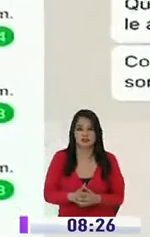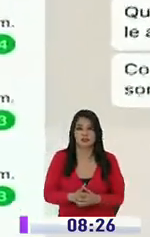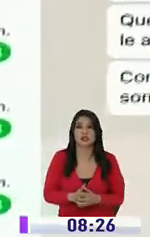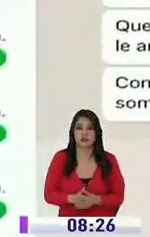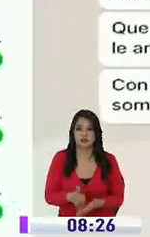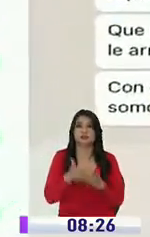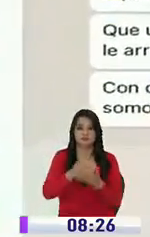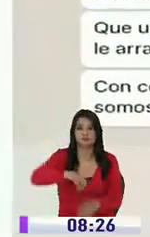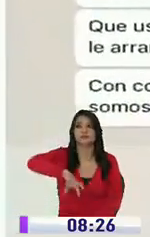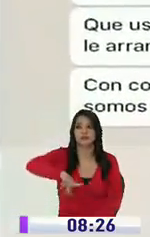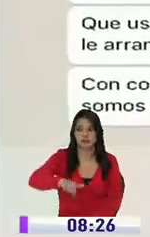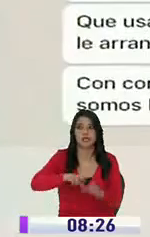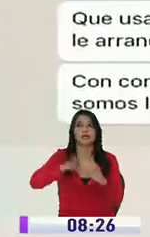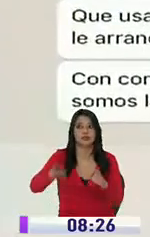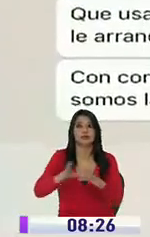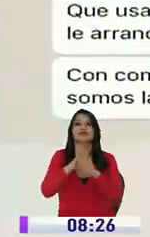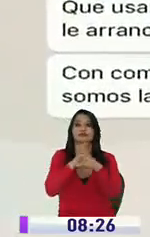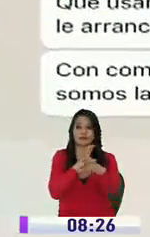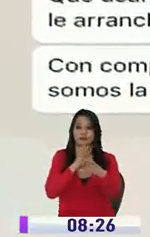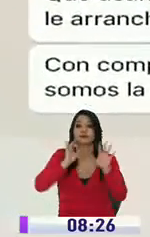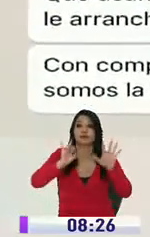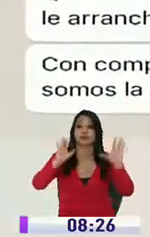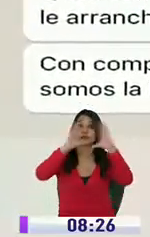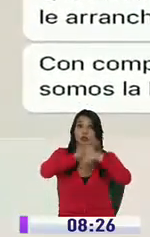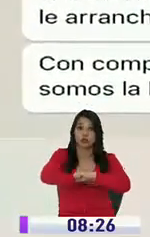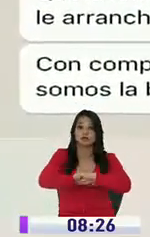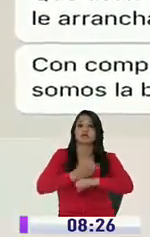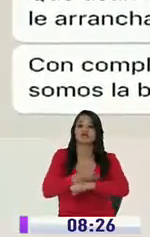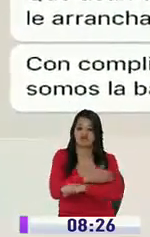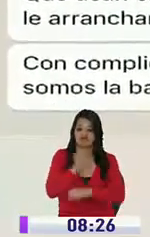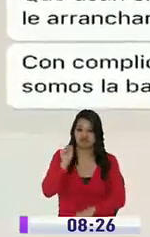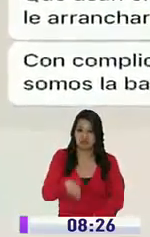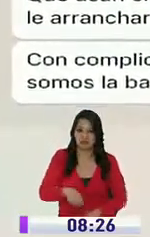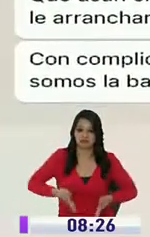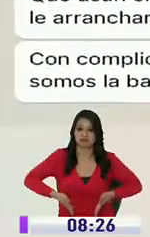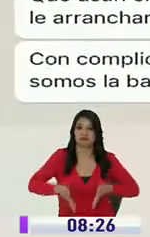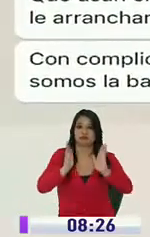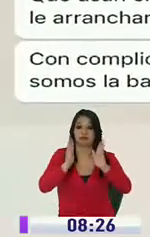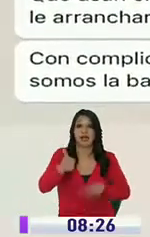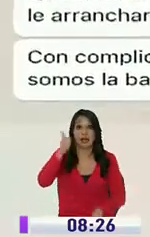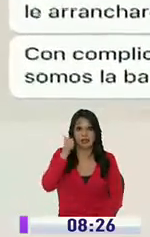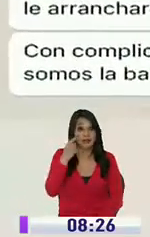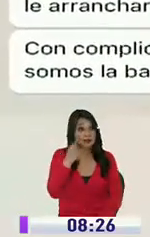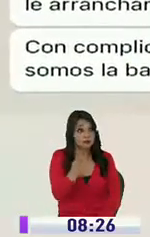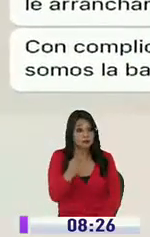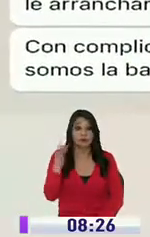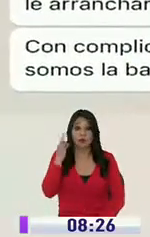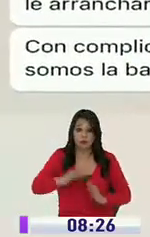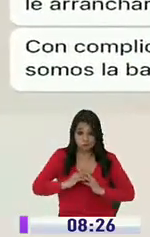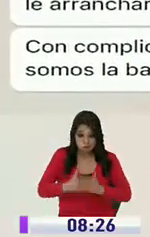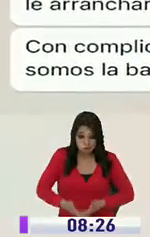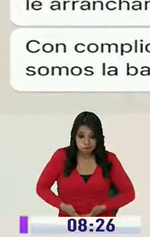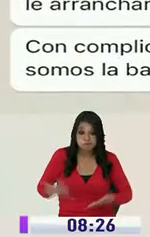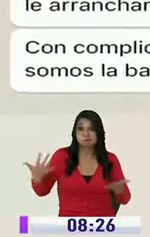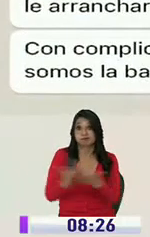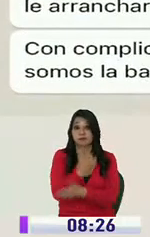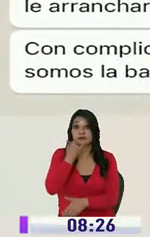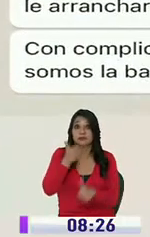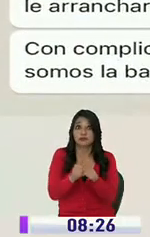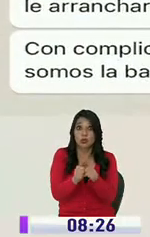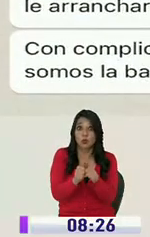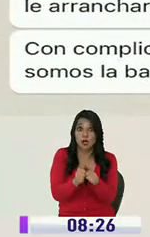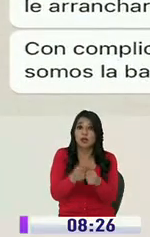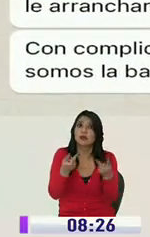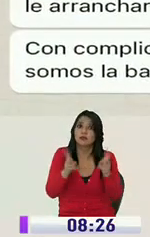y se bajan de los buses a partir de las 7 de la noche. Se usa el corredor. Ayer fui testigo como una señora embarazada le arrancaron el celular con la complicidad